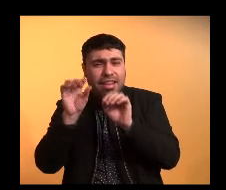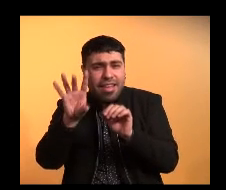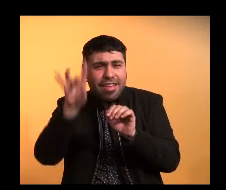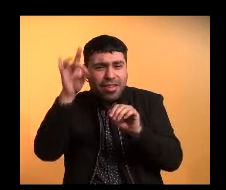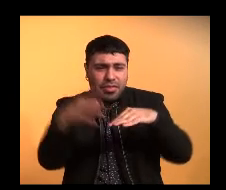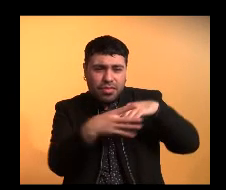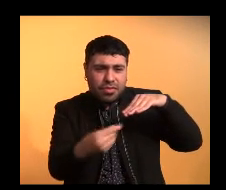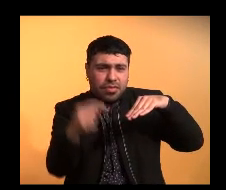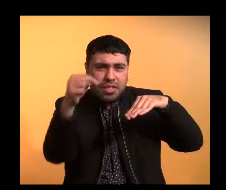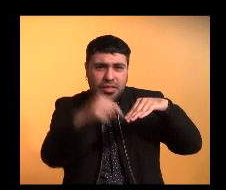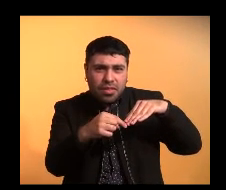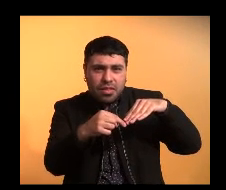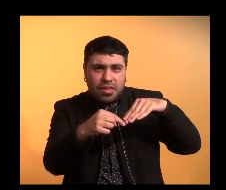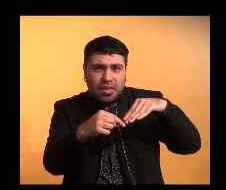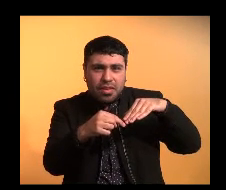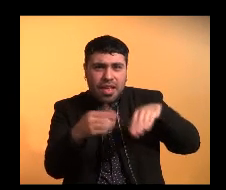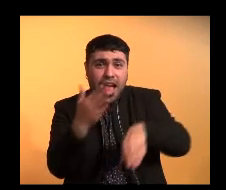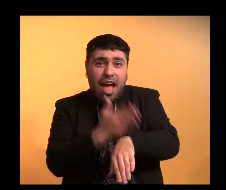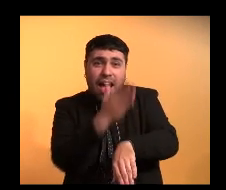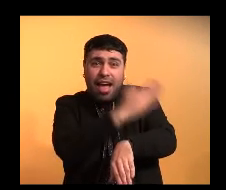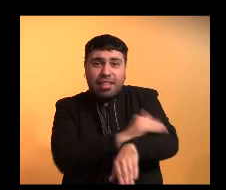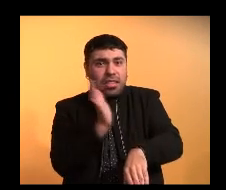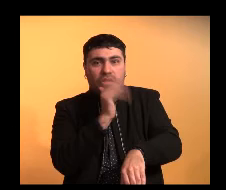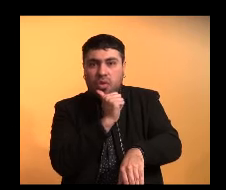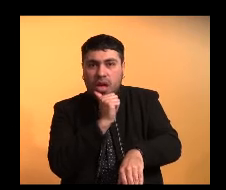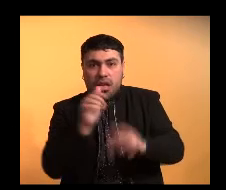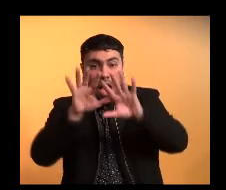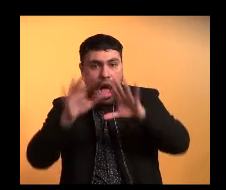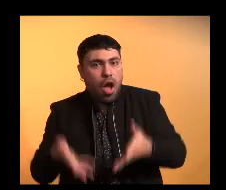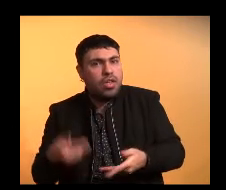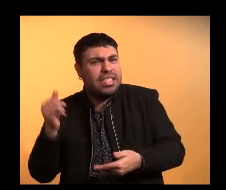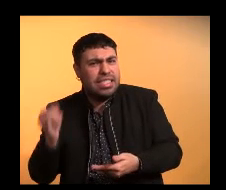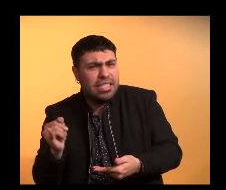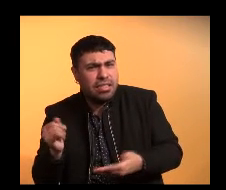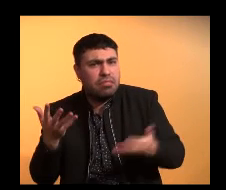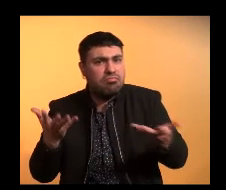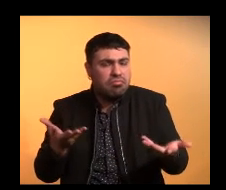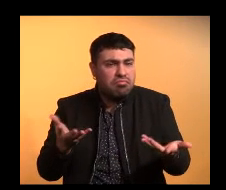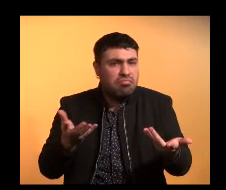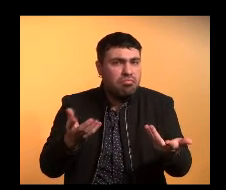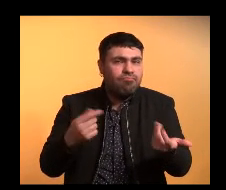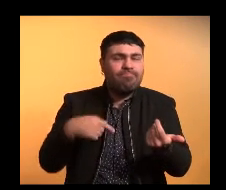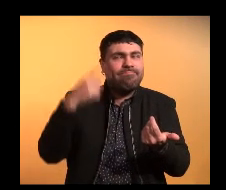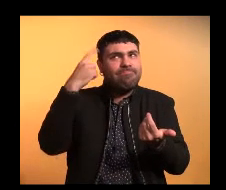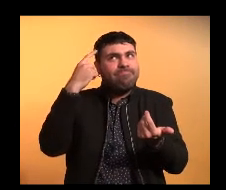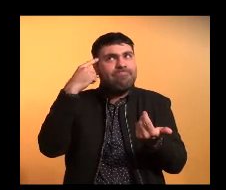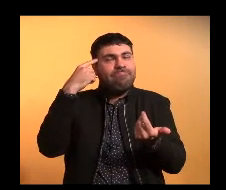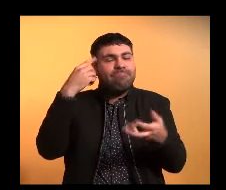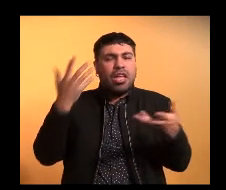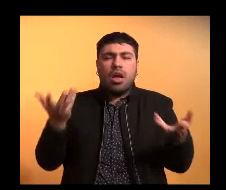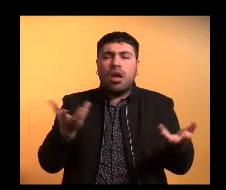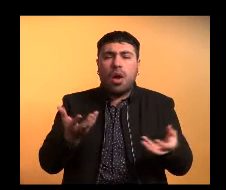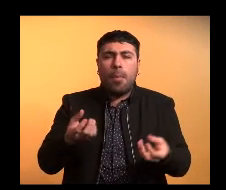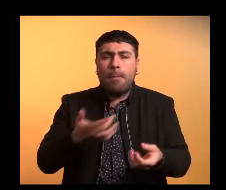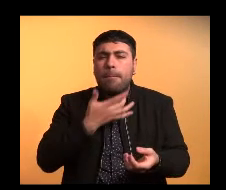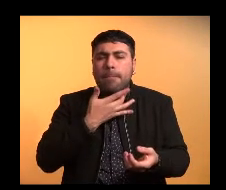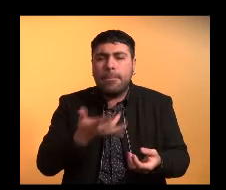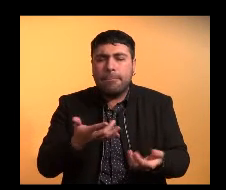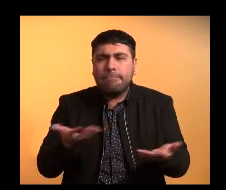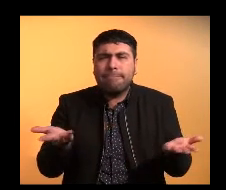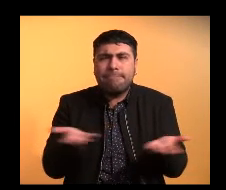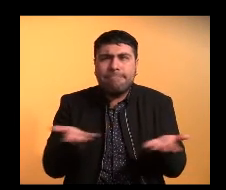Entonces, esto es bien relevante porque si pensamos ahora en un contexto de cambio climático donde a futuro va a haber